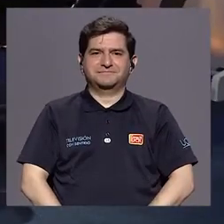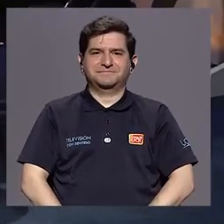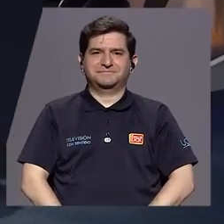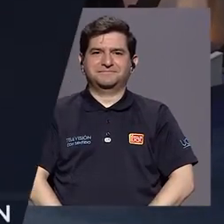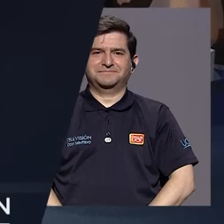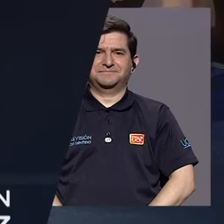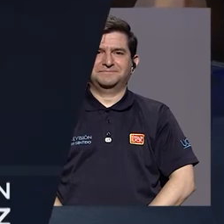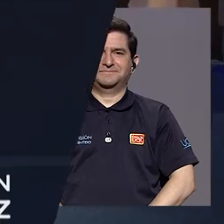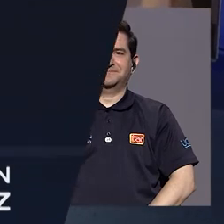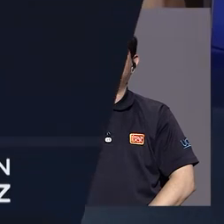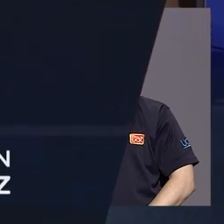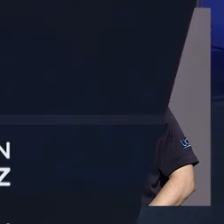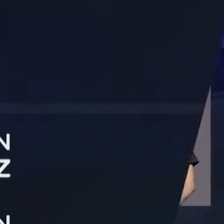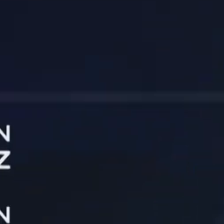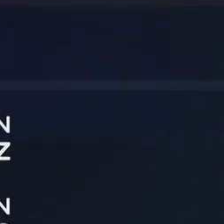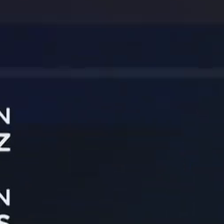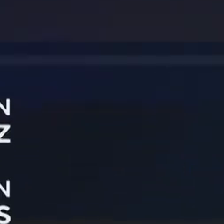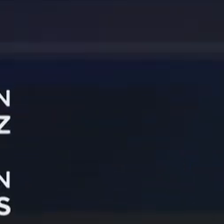y